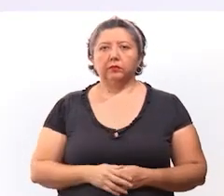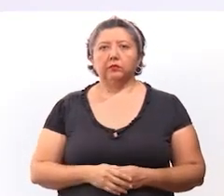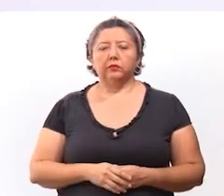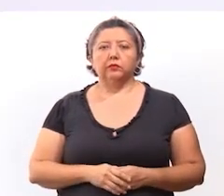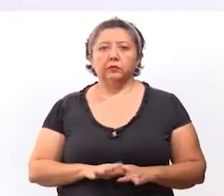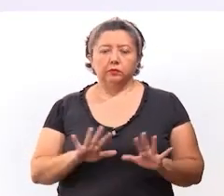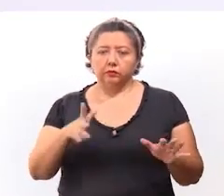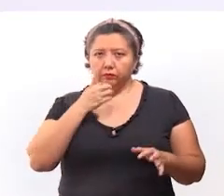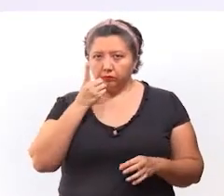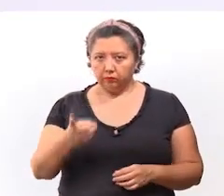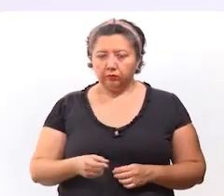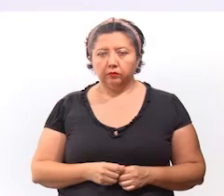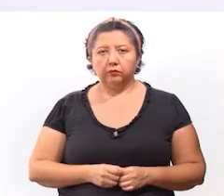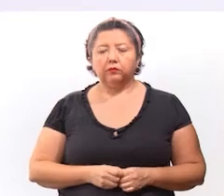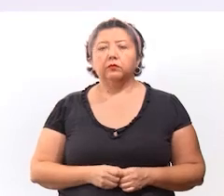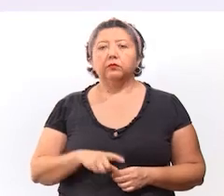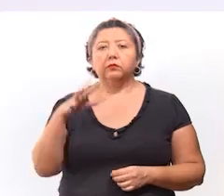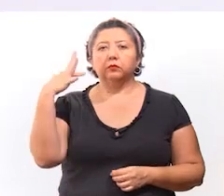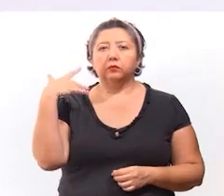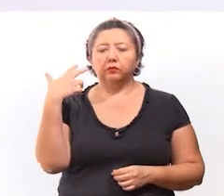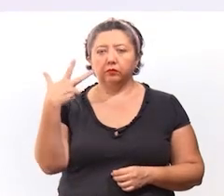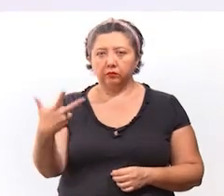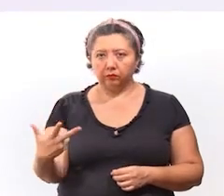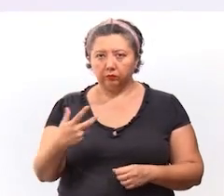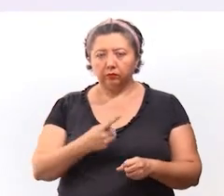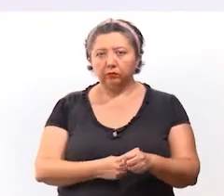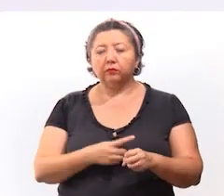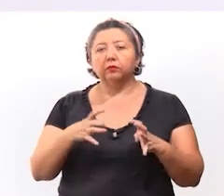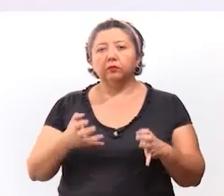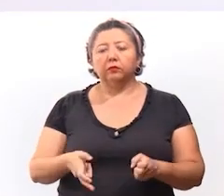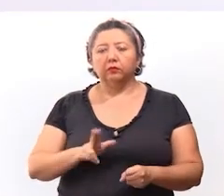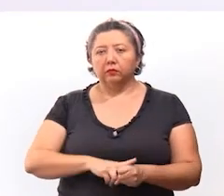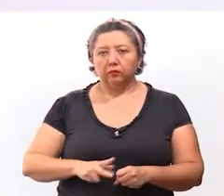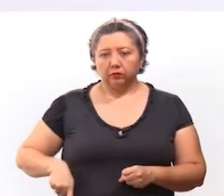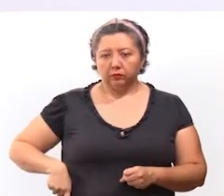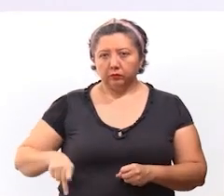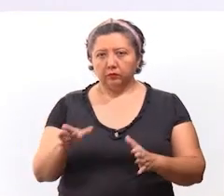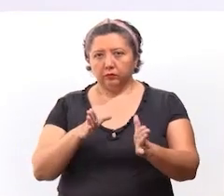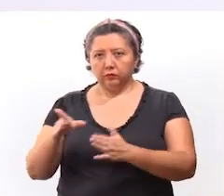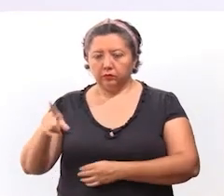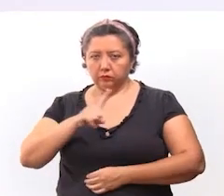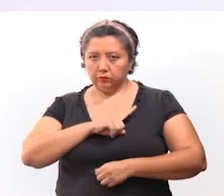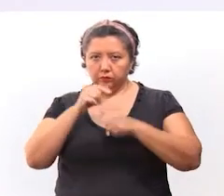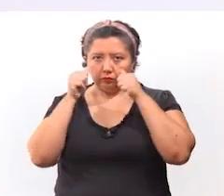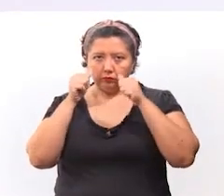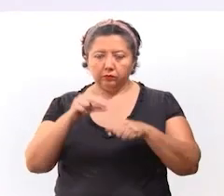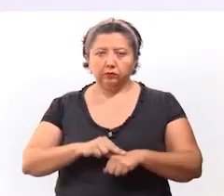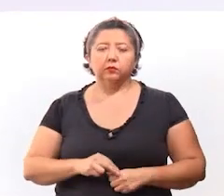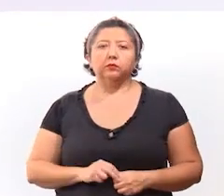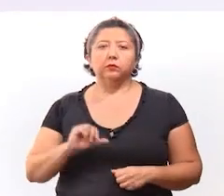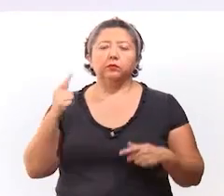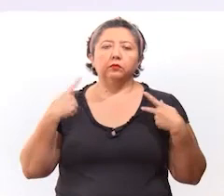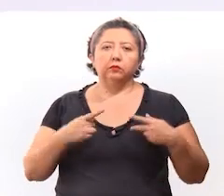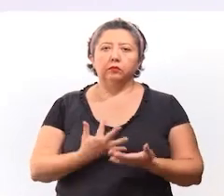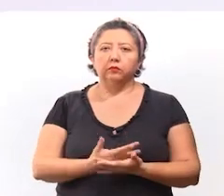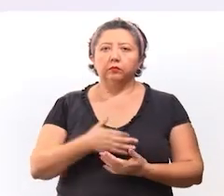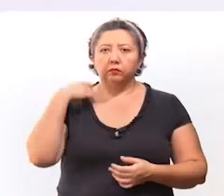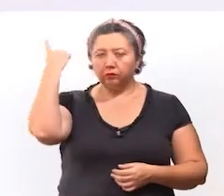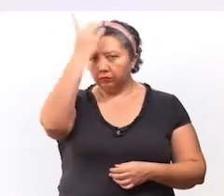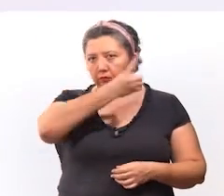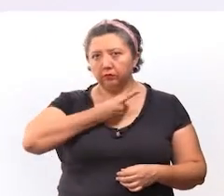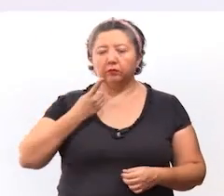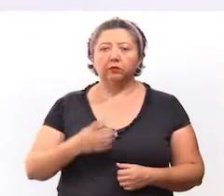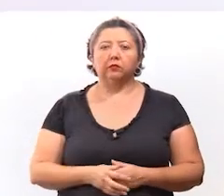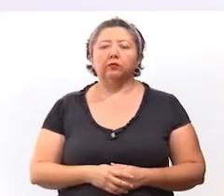síntomas leves. Como ya se mencionó, 58 de los casos positivos están en hospitales públicos y en aislamiento total. Hay otros pacientes a la